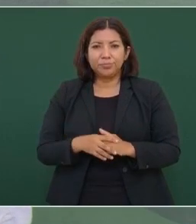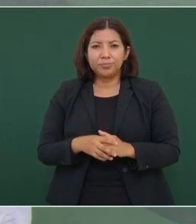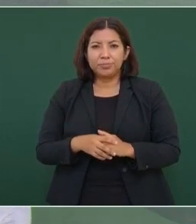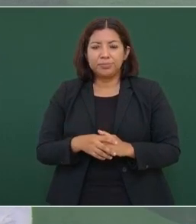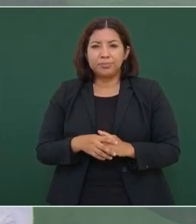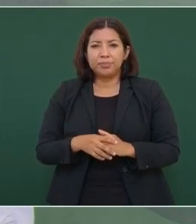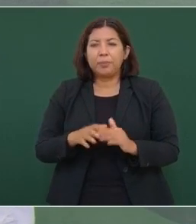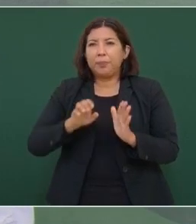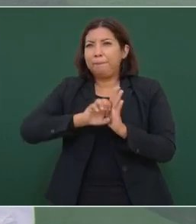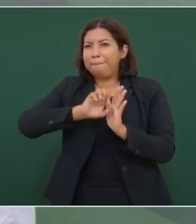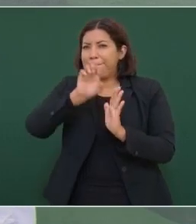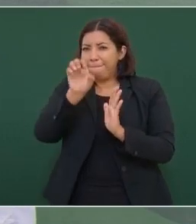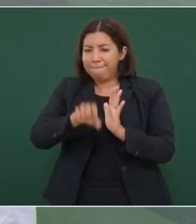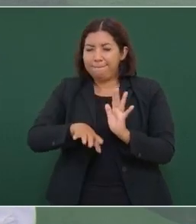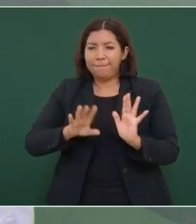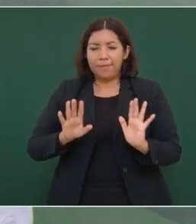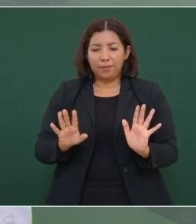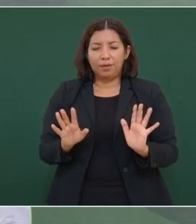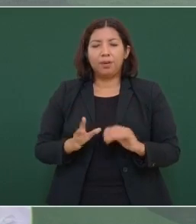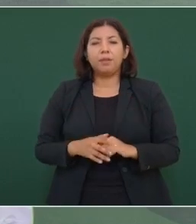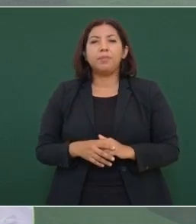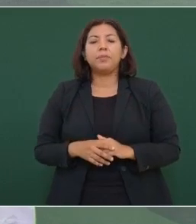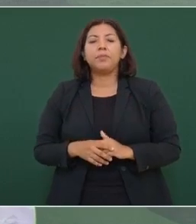los que fueron torturados